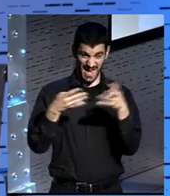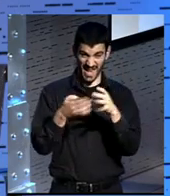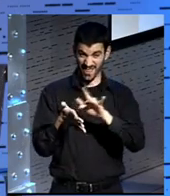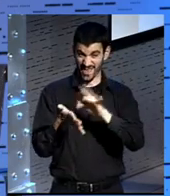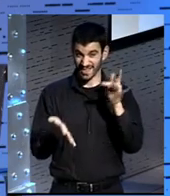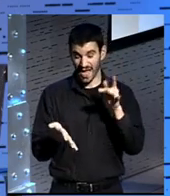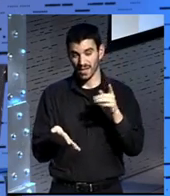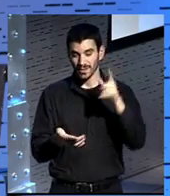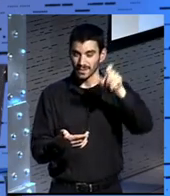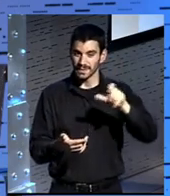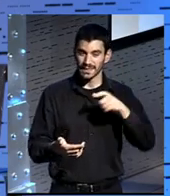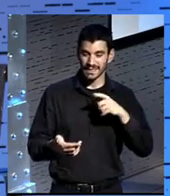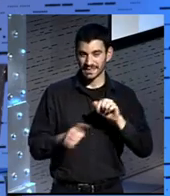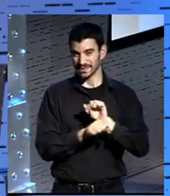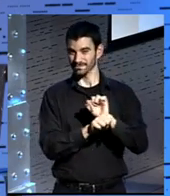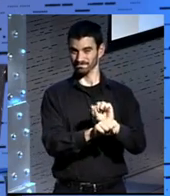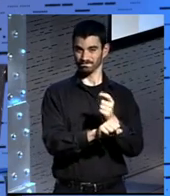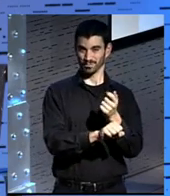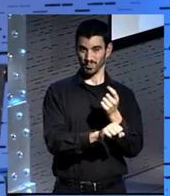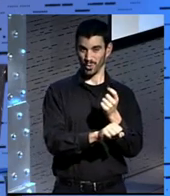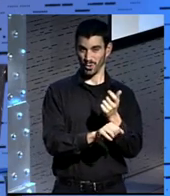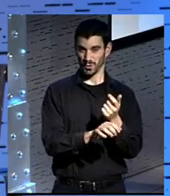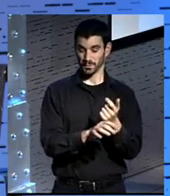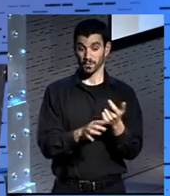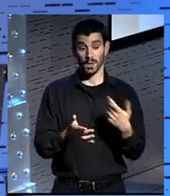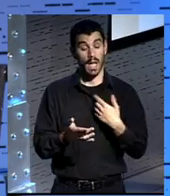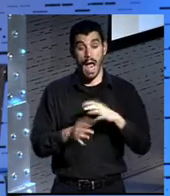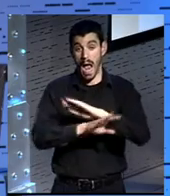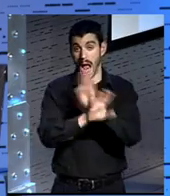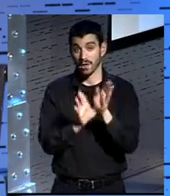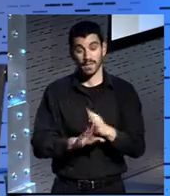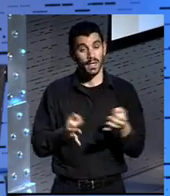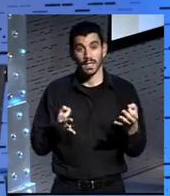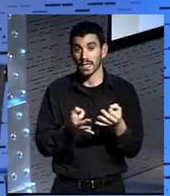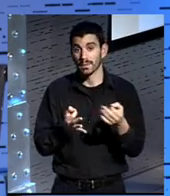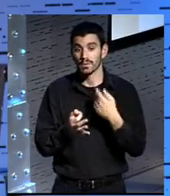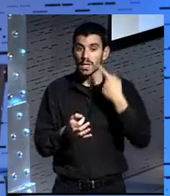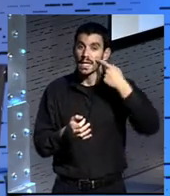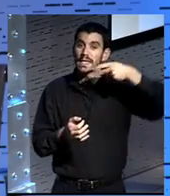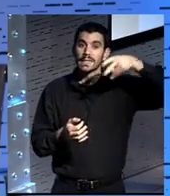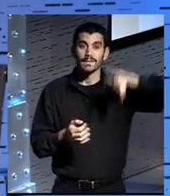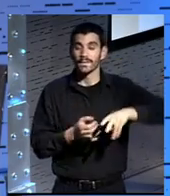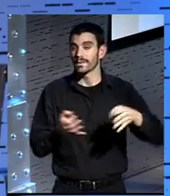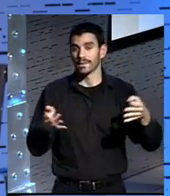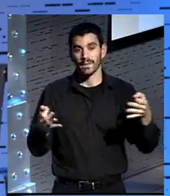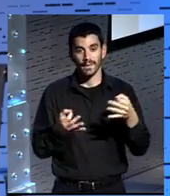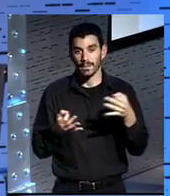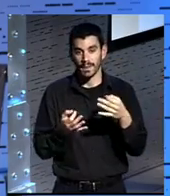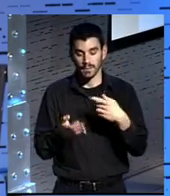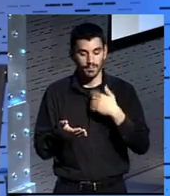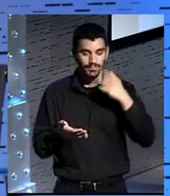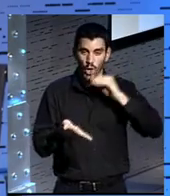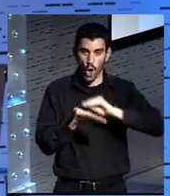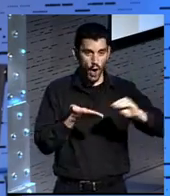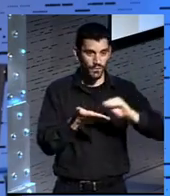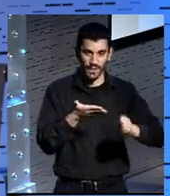para cumplir con la normativa pues tengamos que producir identificaciones que tienen que estar realizadas en un entorno físico